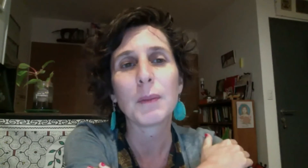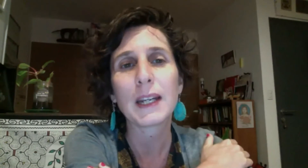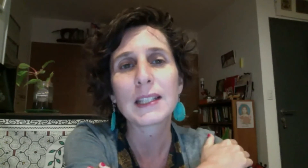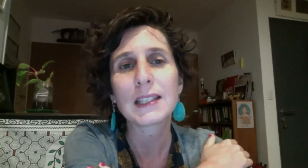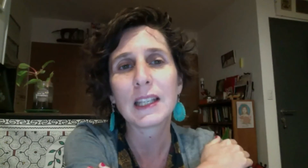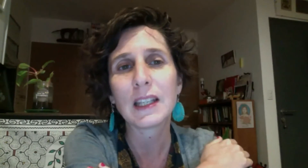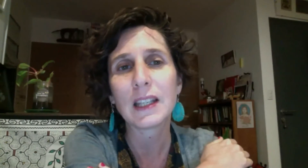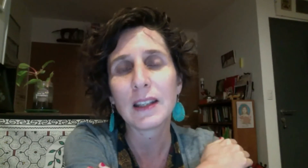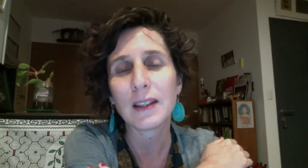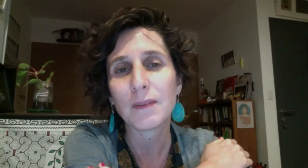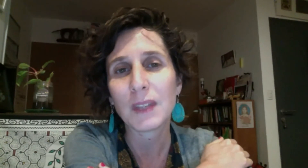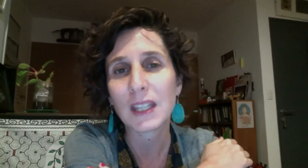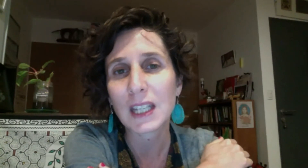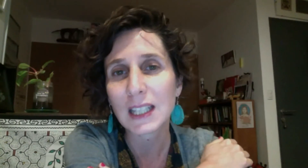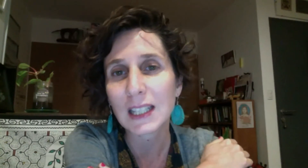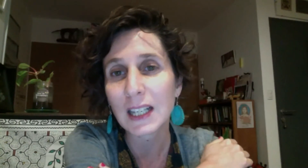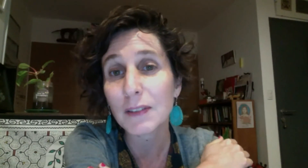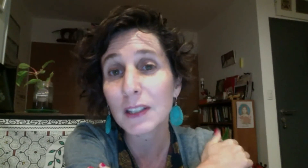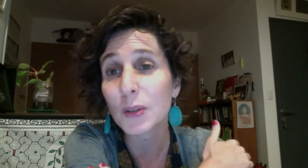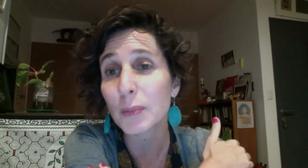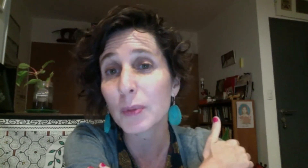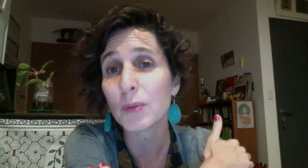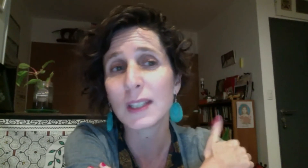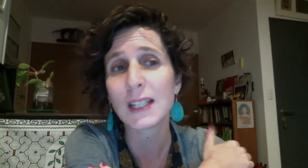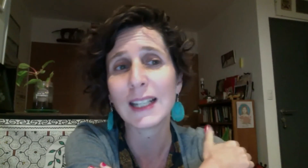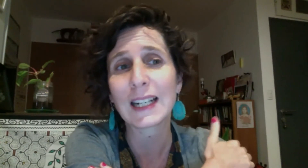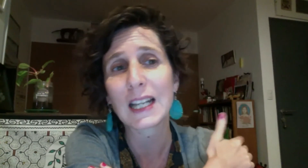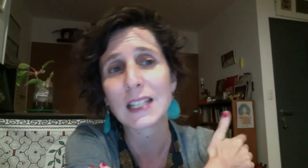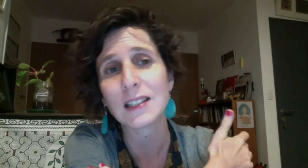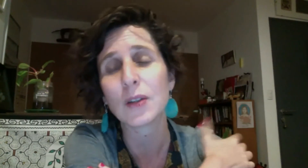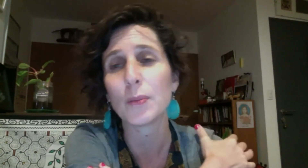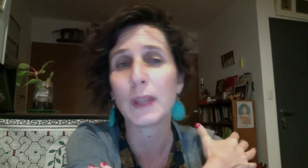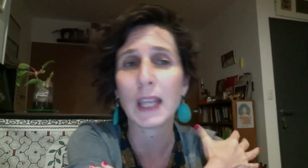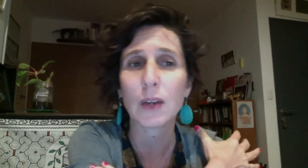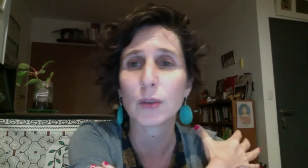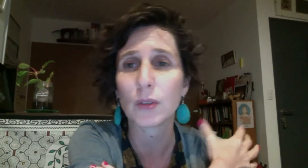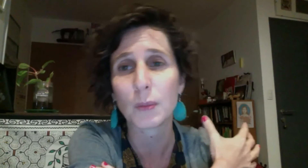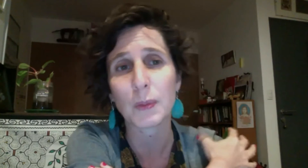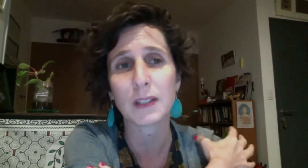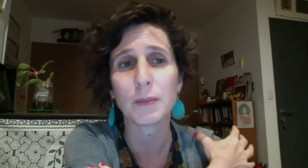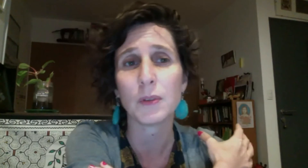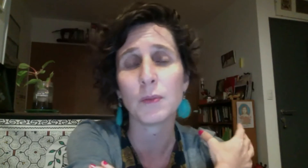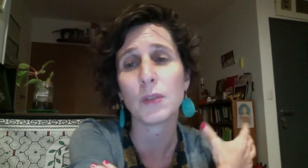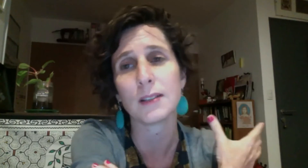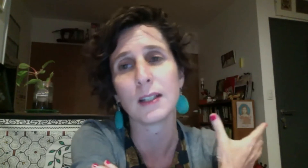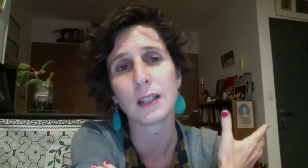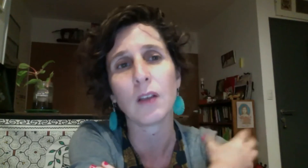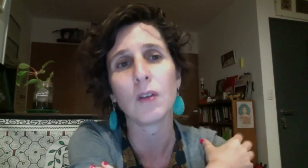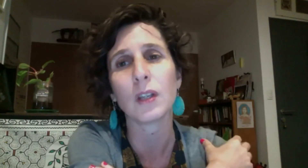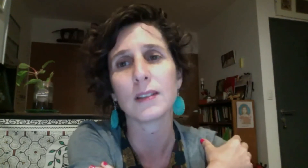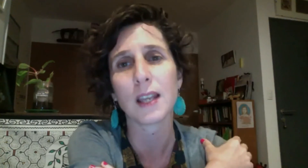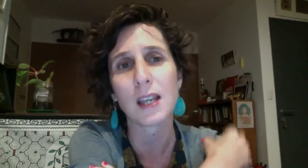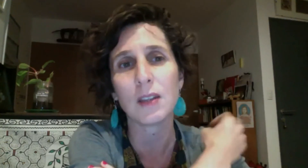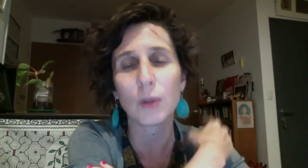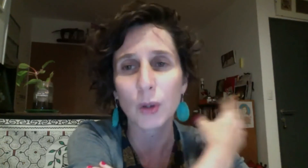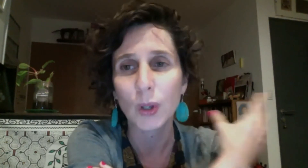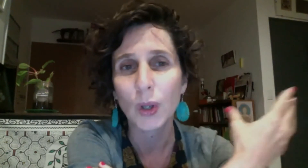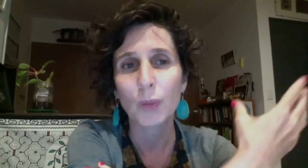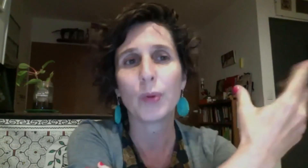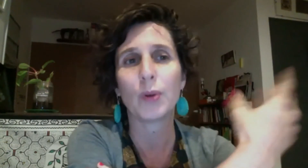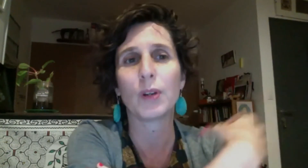me parece interesante el efecto que produce la alternancia con videos. O sea, me parece muy, muy acertado que se hayan